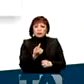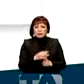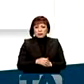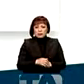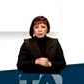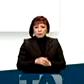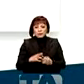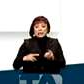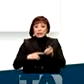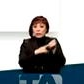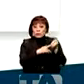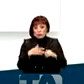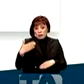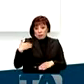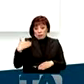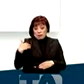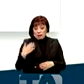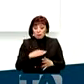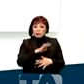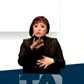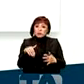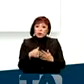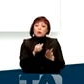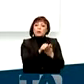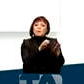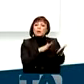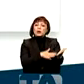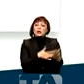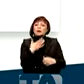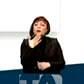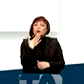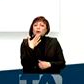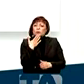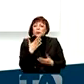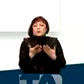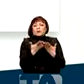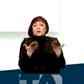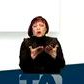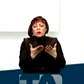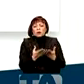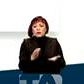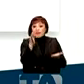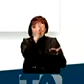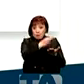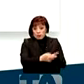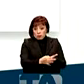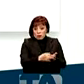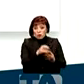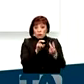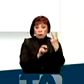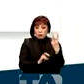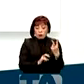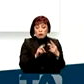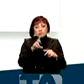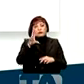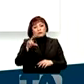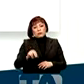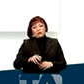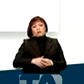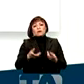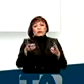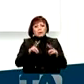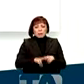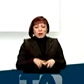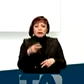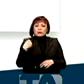recursos minerales y reservas del proyecto no están totalmente localizados en los cantones San Lorenzo y Girón. Sin embargo, las instalaciones